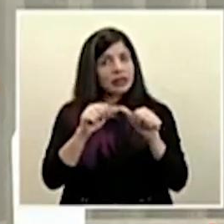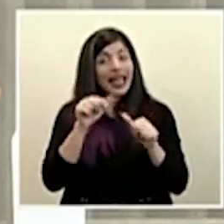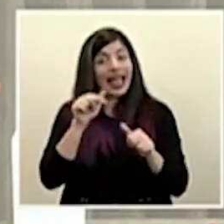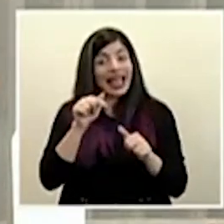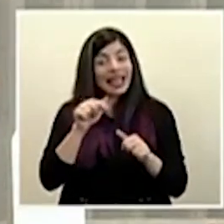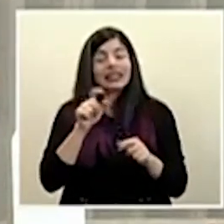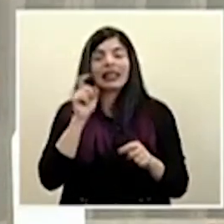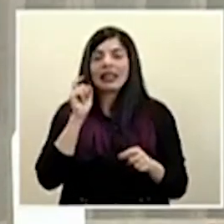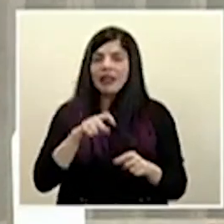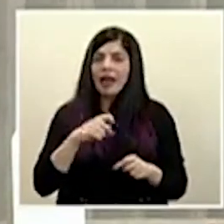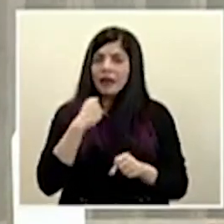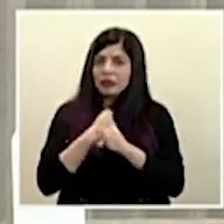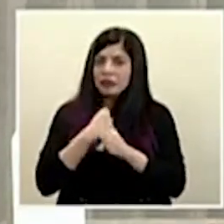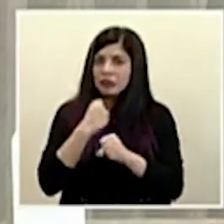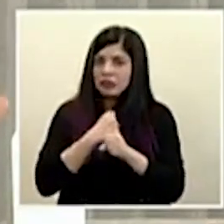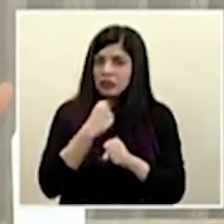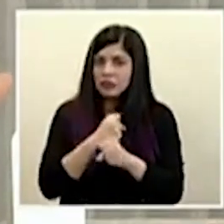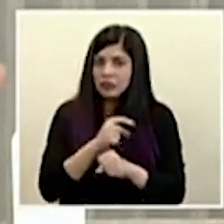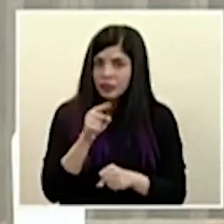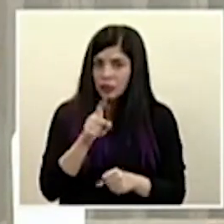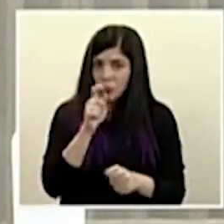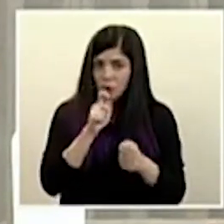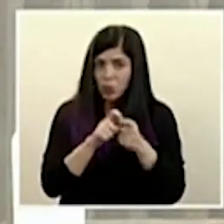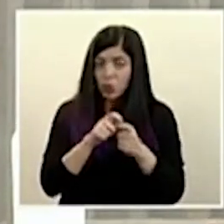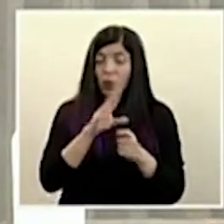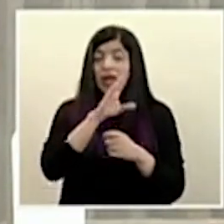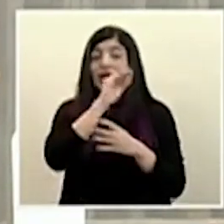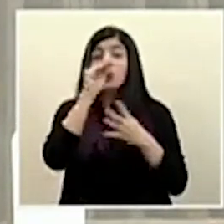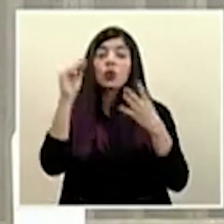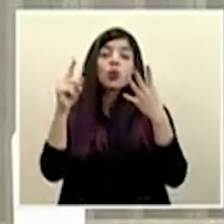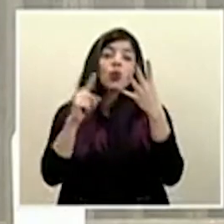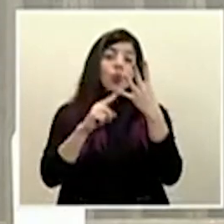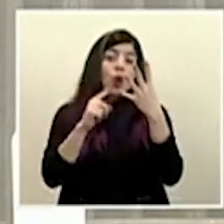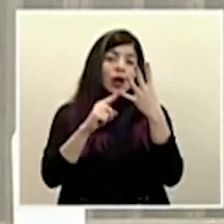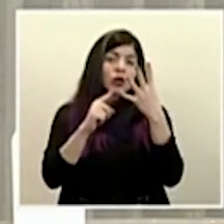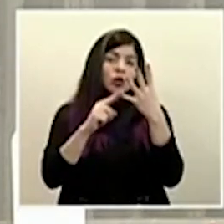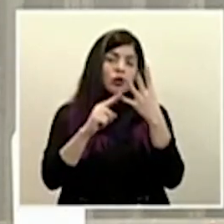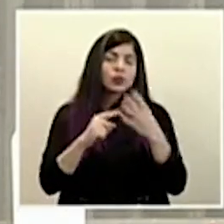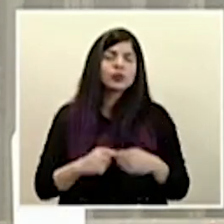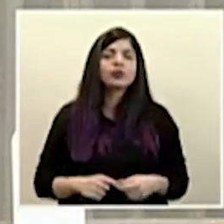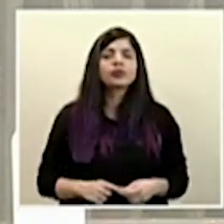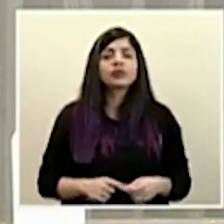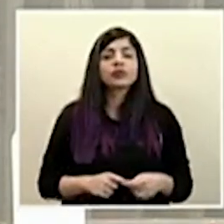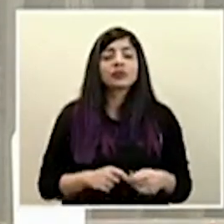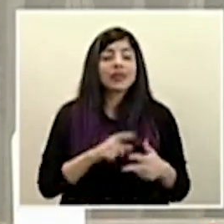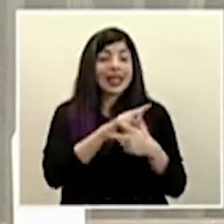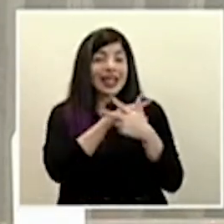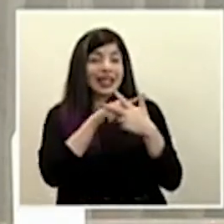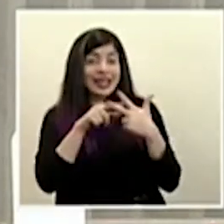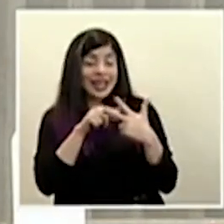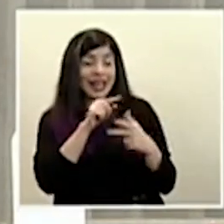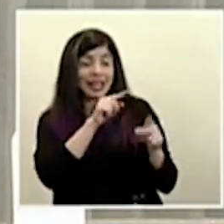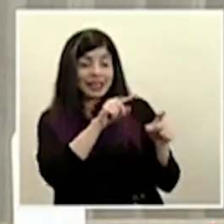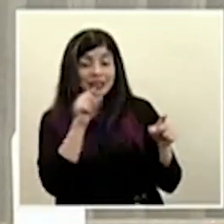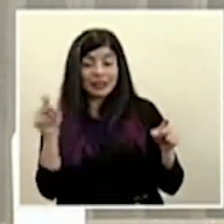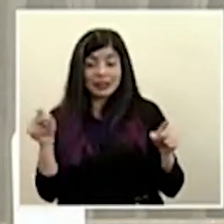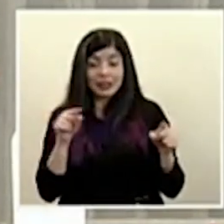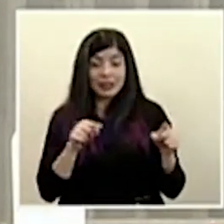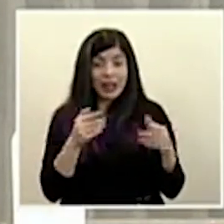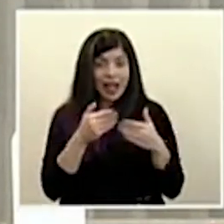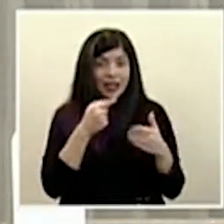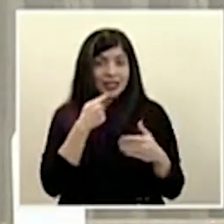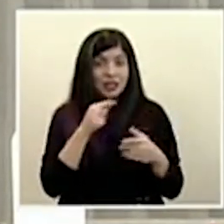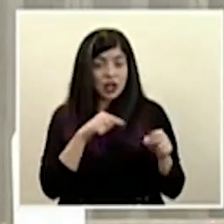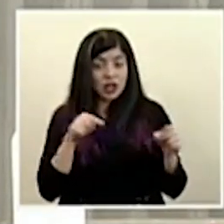que debemos llevar adelante. Y cuarto, logrando mantener estas tres anteriores que yo he dicho.